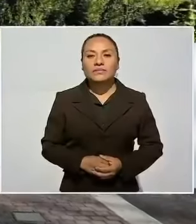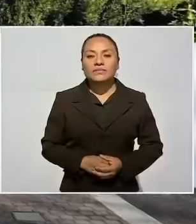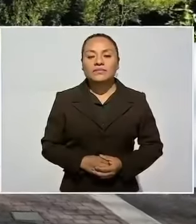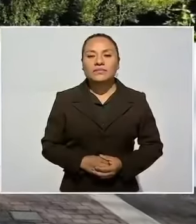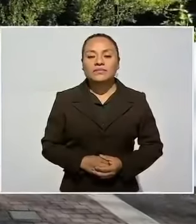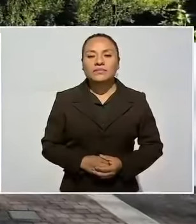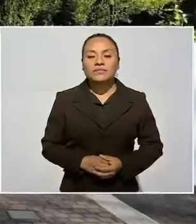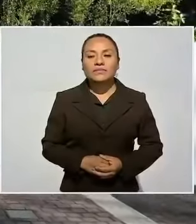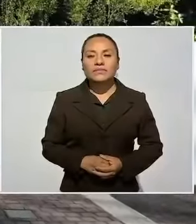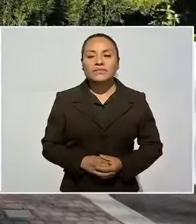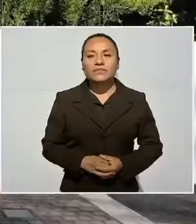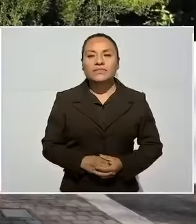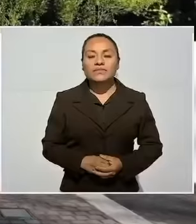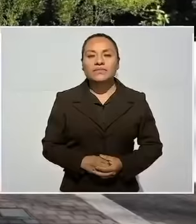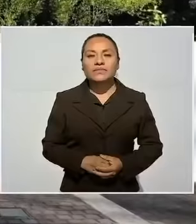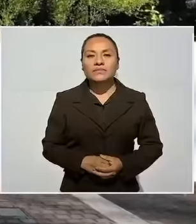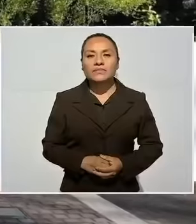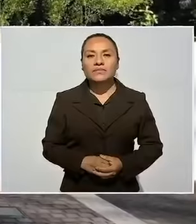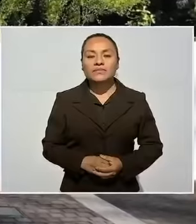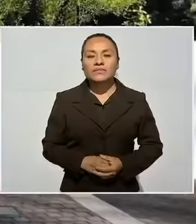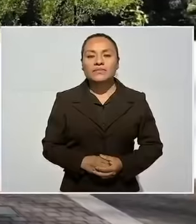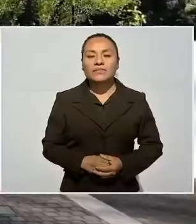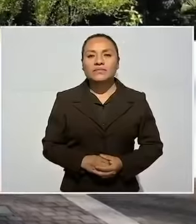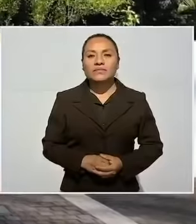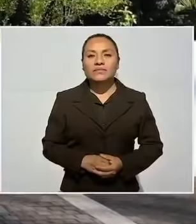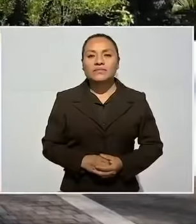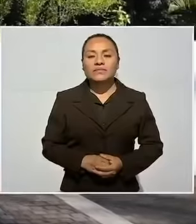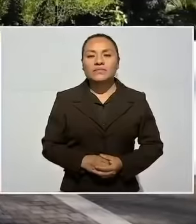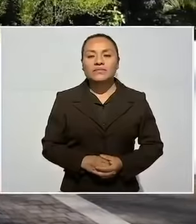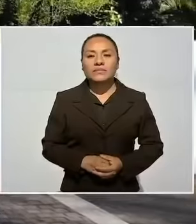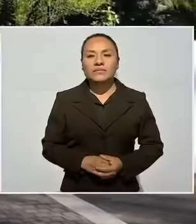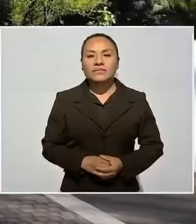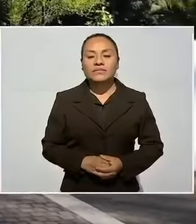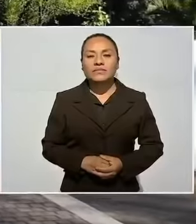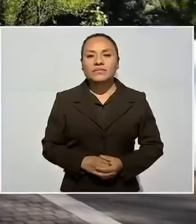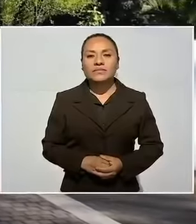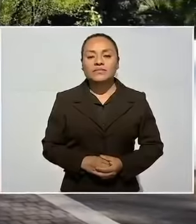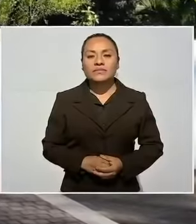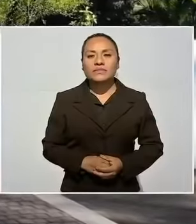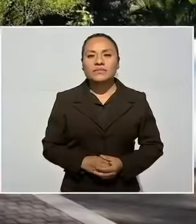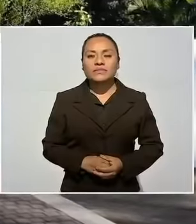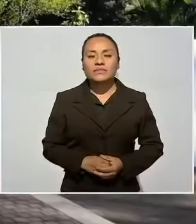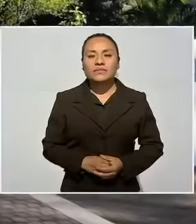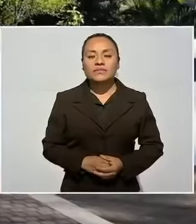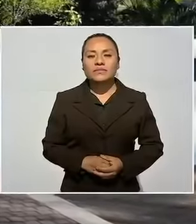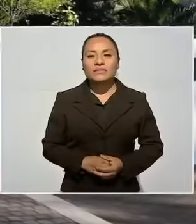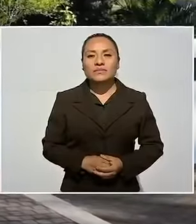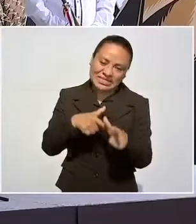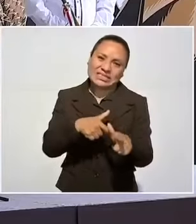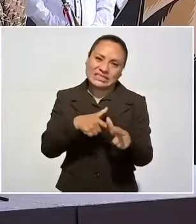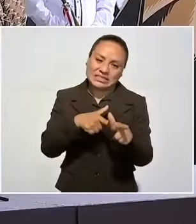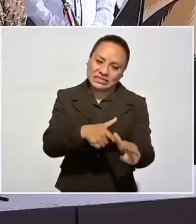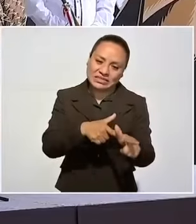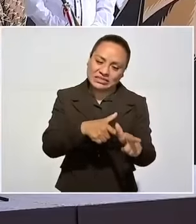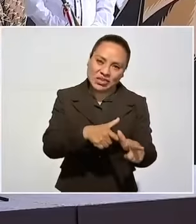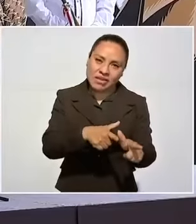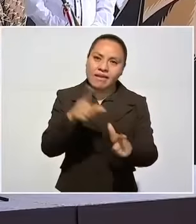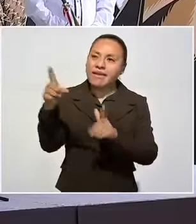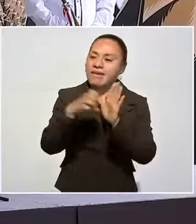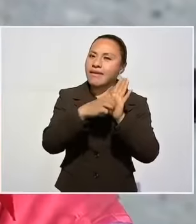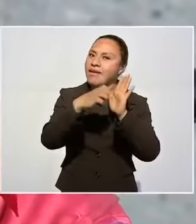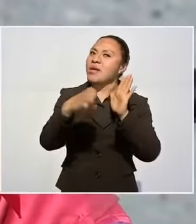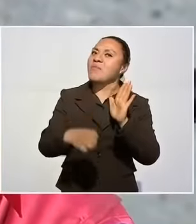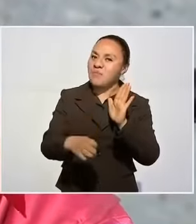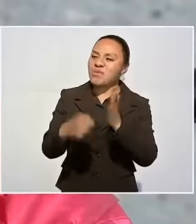existido durante décadas, estoy convencida que Juárez sigue y seguirá siendo ejemplo.